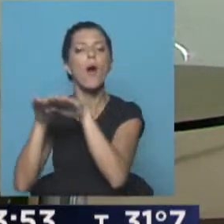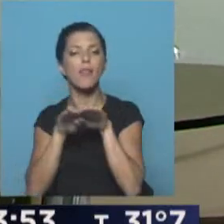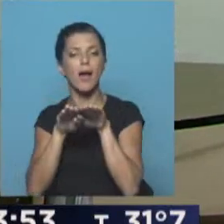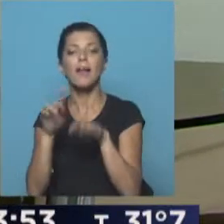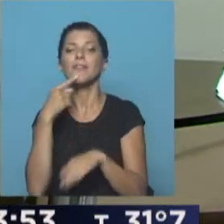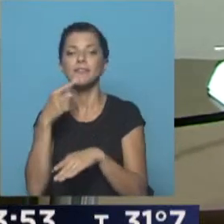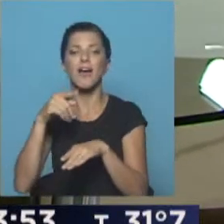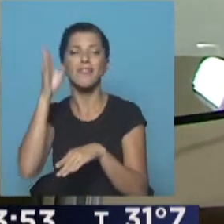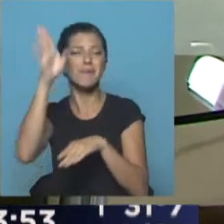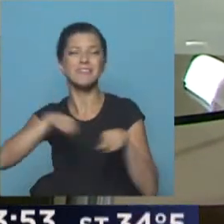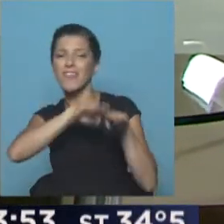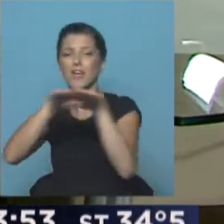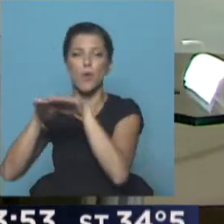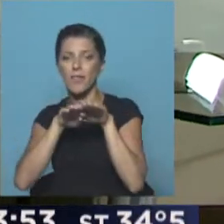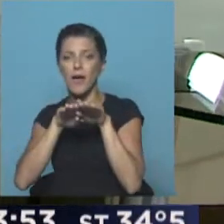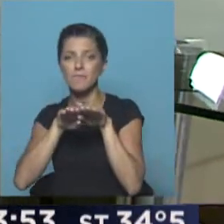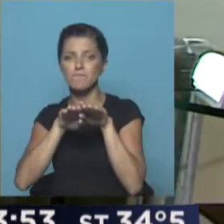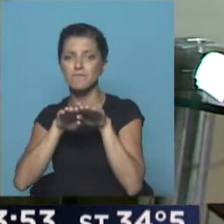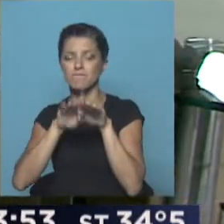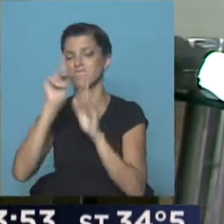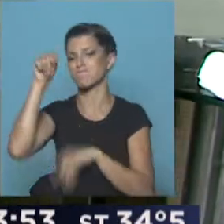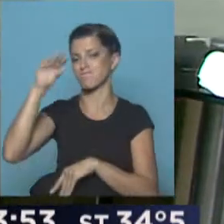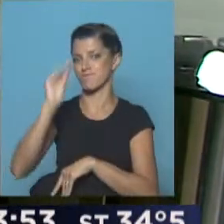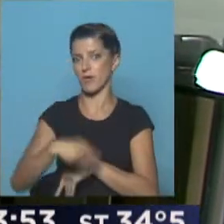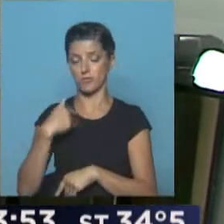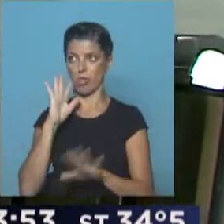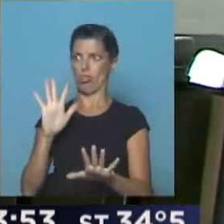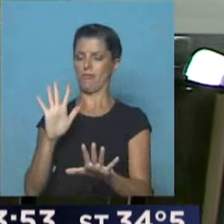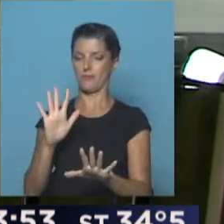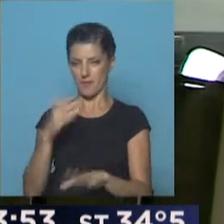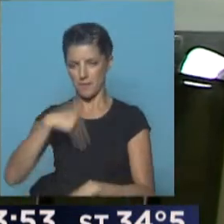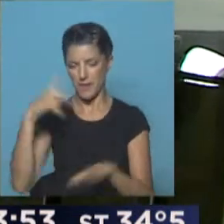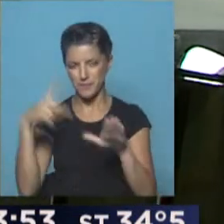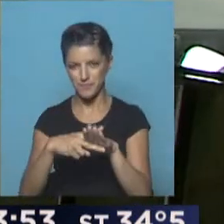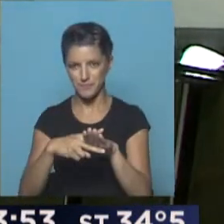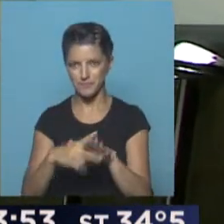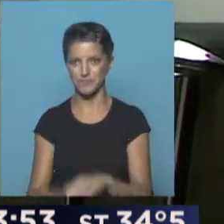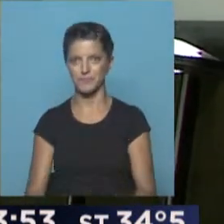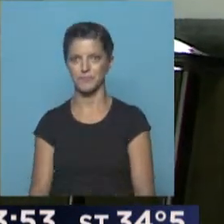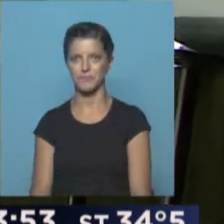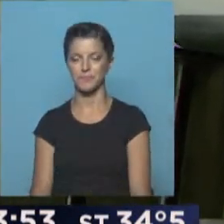tanta equidad ya es contraproductiva. Me impresionó un poquito. Nos estamos yendo a la pausa. Tremendo.